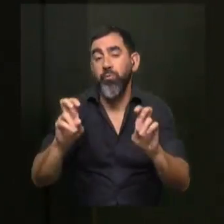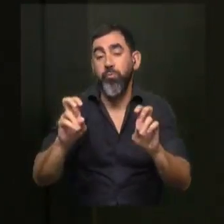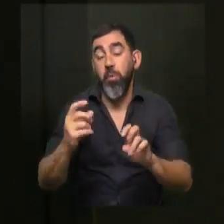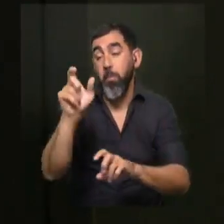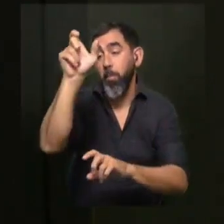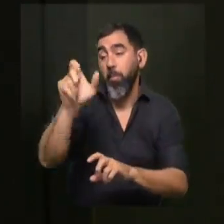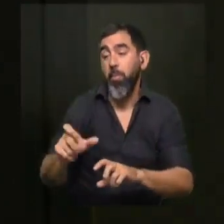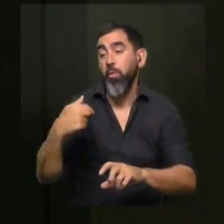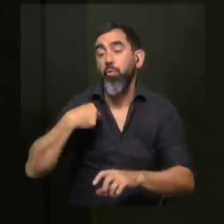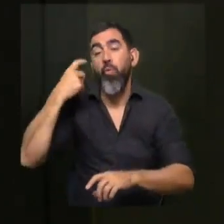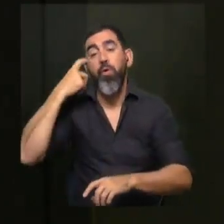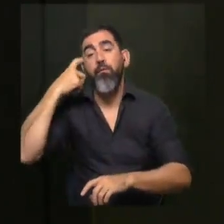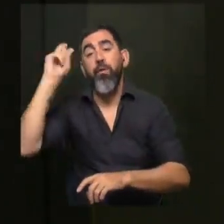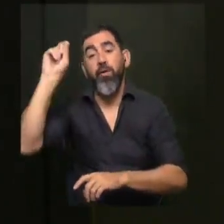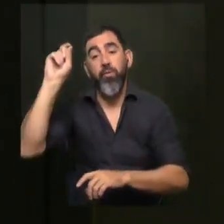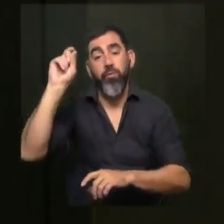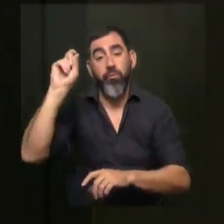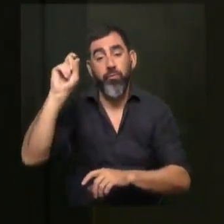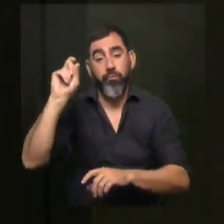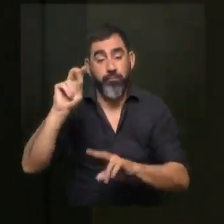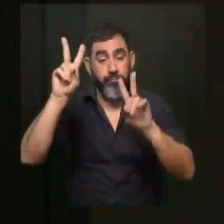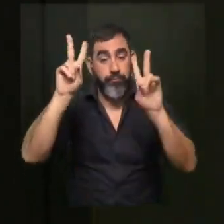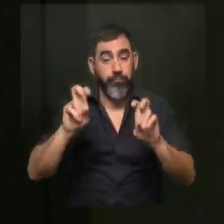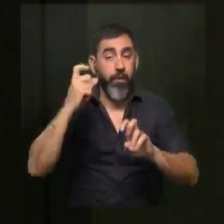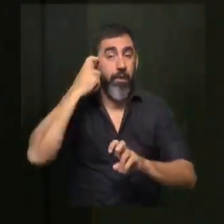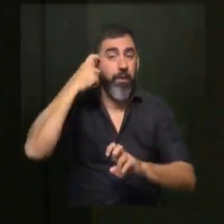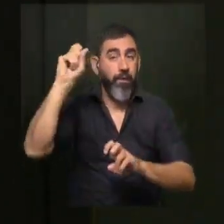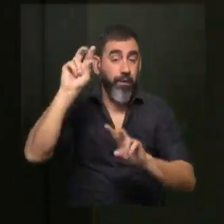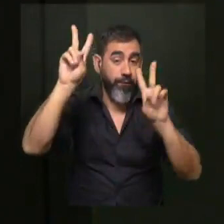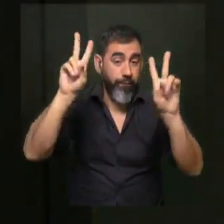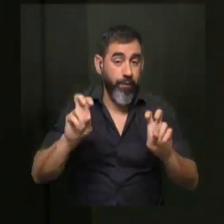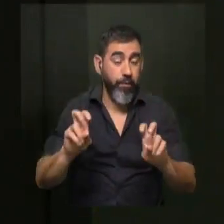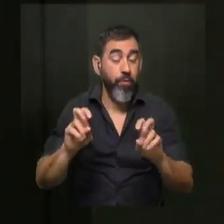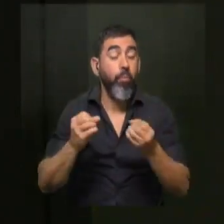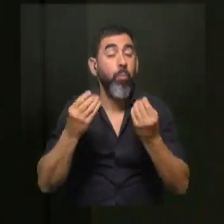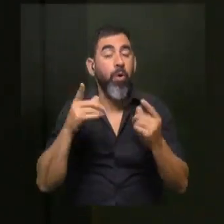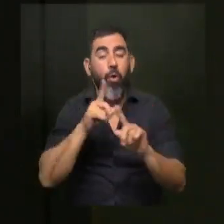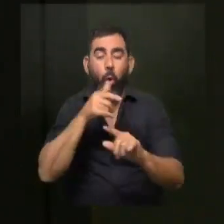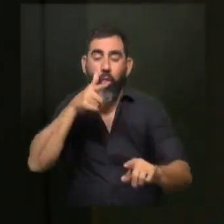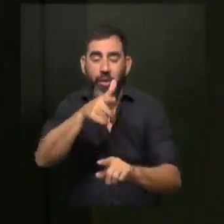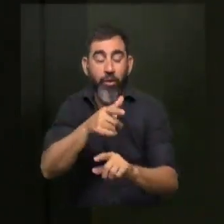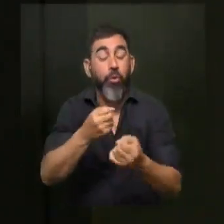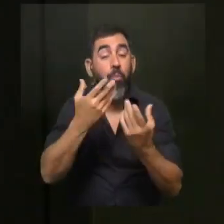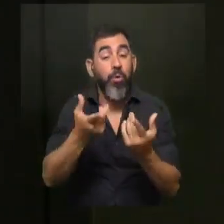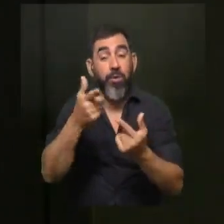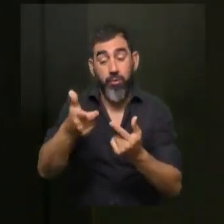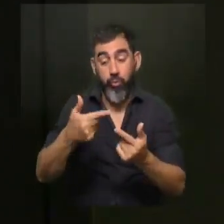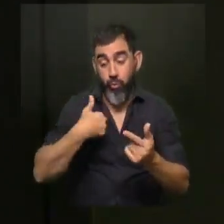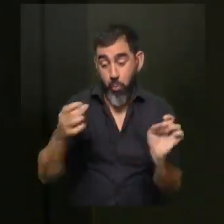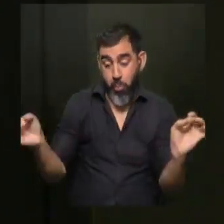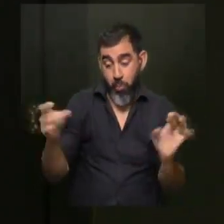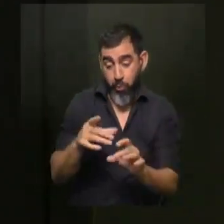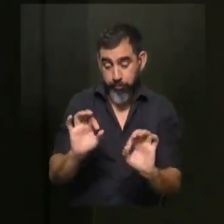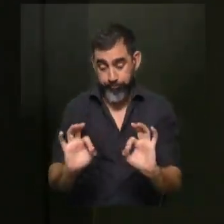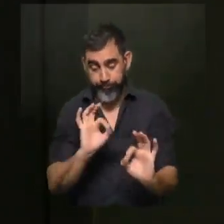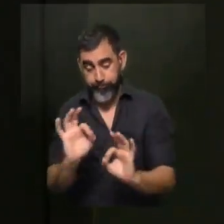persona que inventa algo. Vamos a hablar indirectamente de inventos. ¿Por qué indirectamente? Porque esto es lo que ocurre una vez que el invento ya